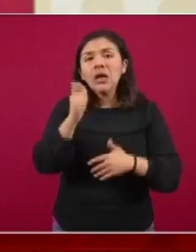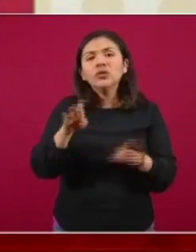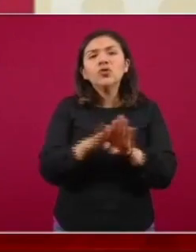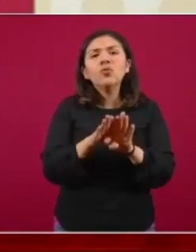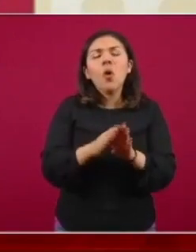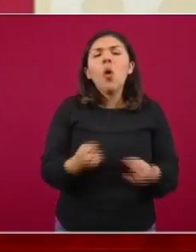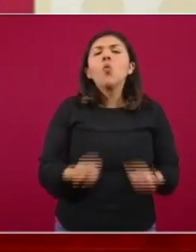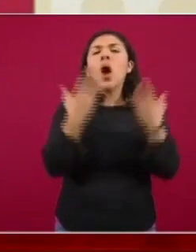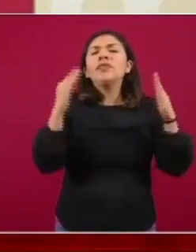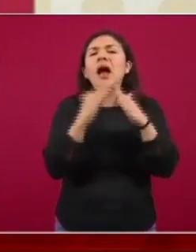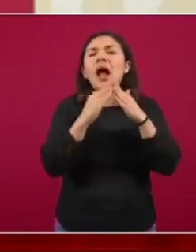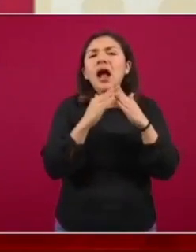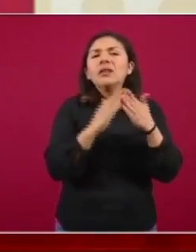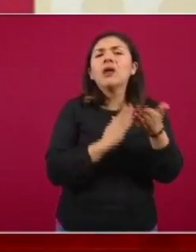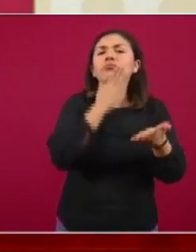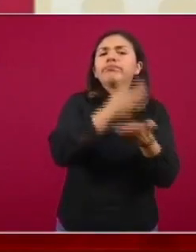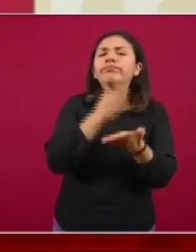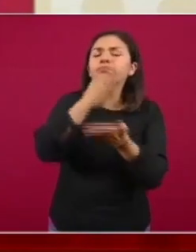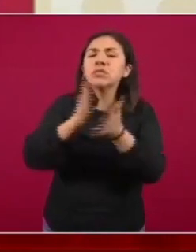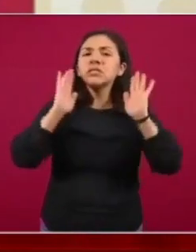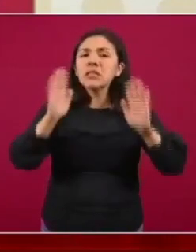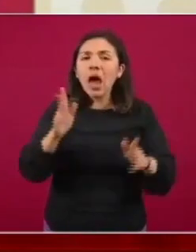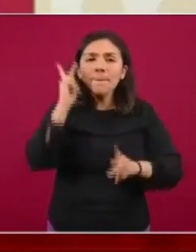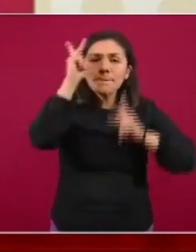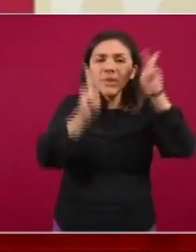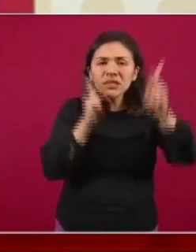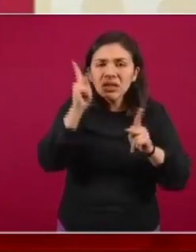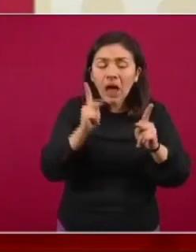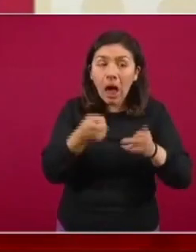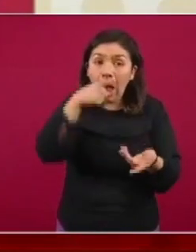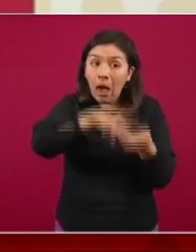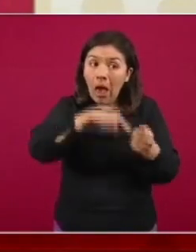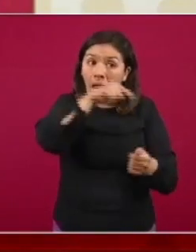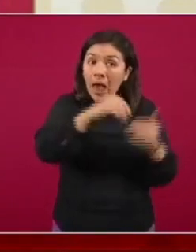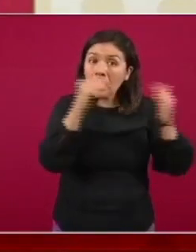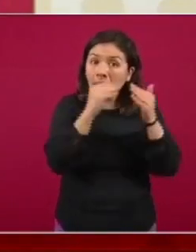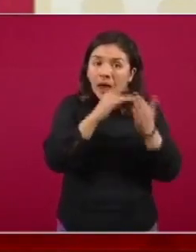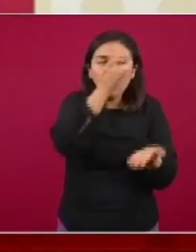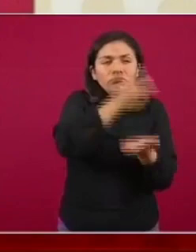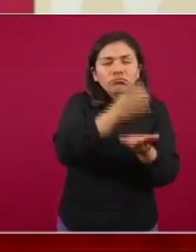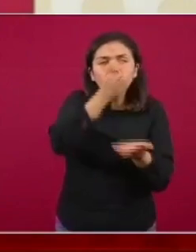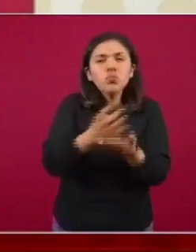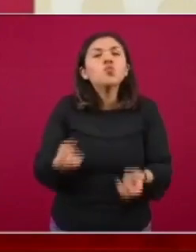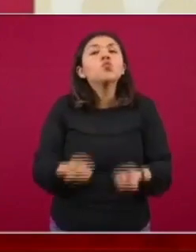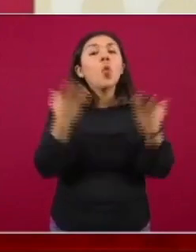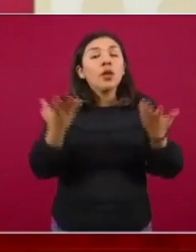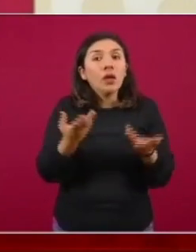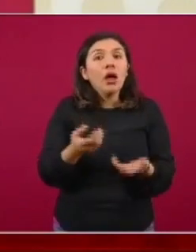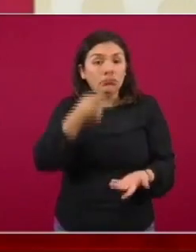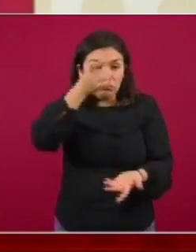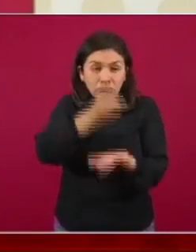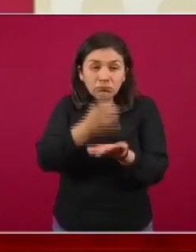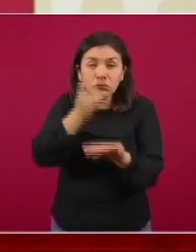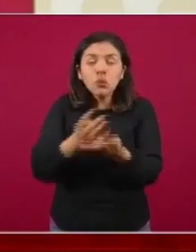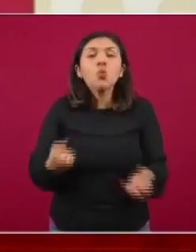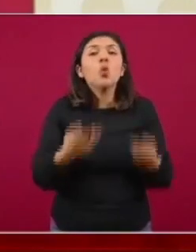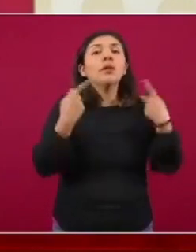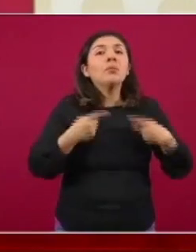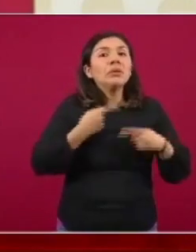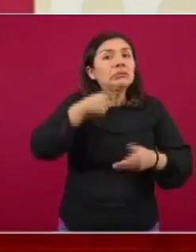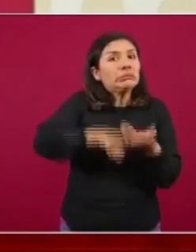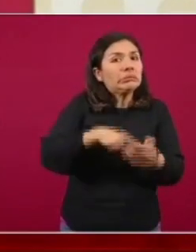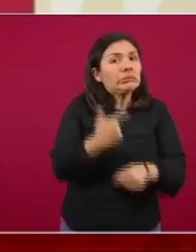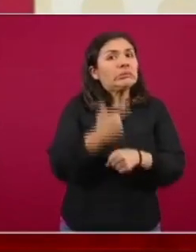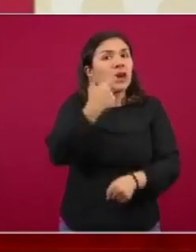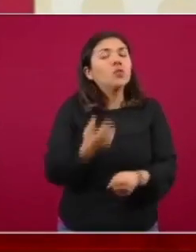casas se han visitado, ¿no? En estas casas, cuánta gente se ha identificado, cuánta gente de riesgo se ha identificado, qué tipo de